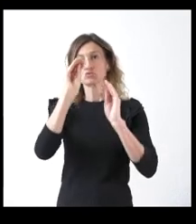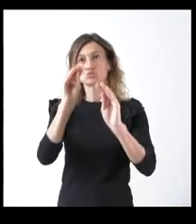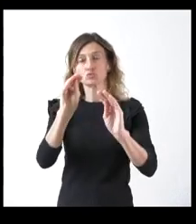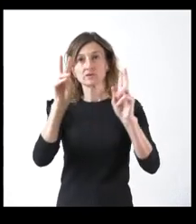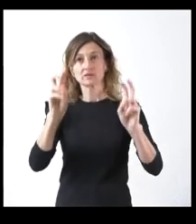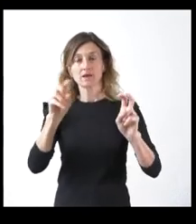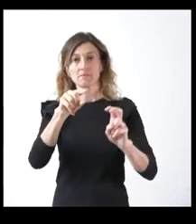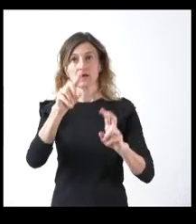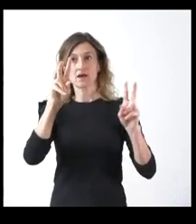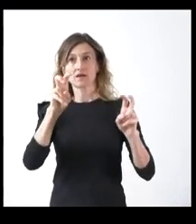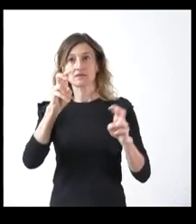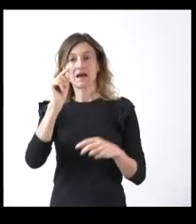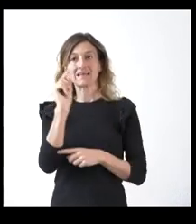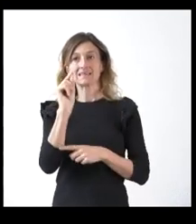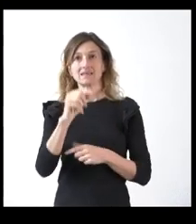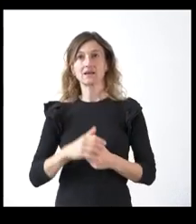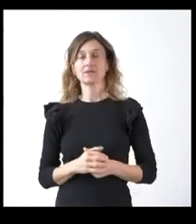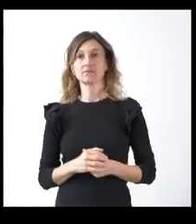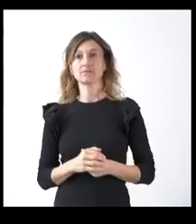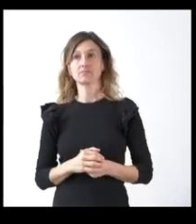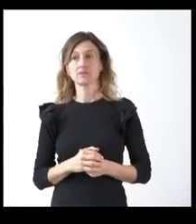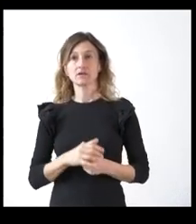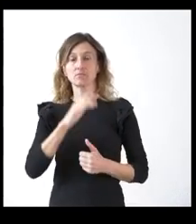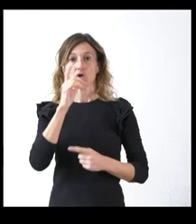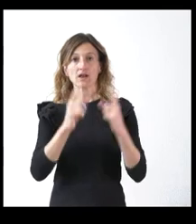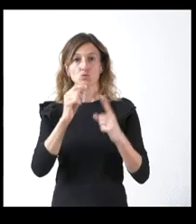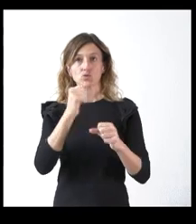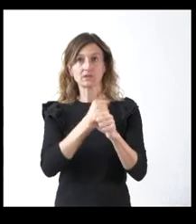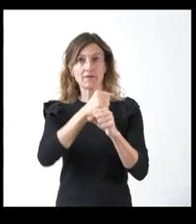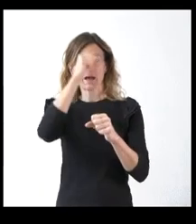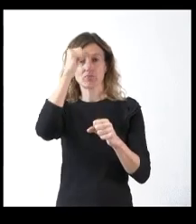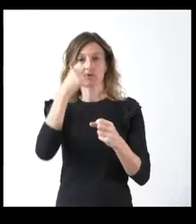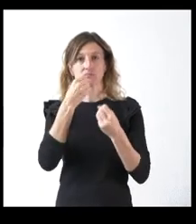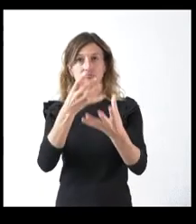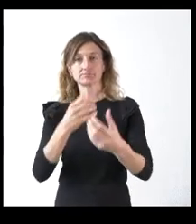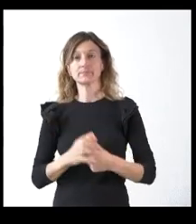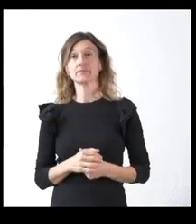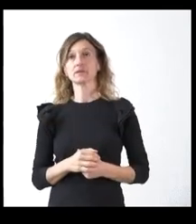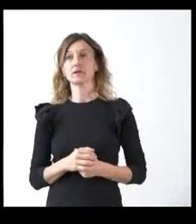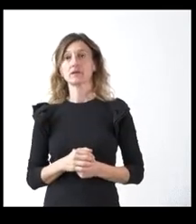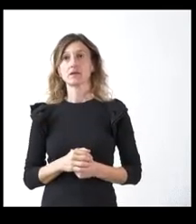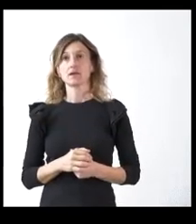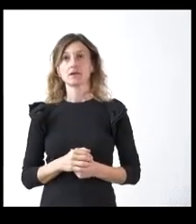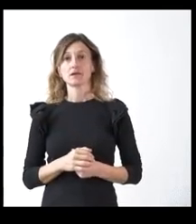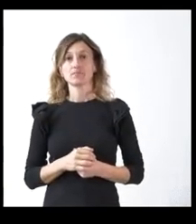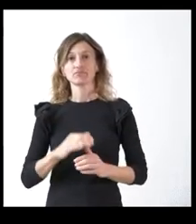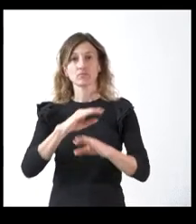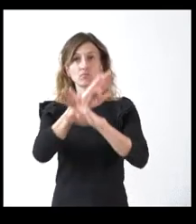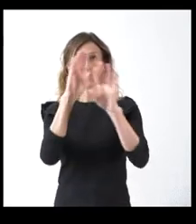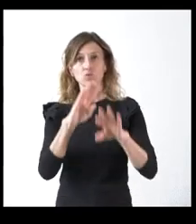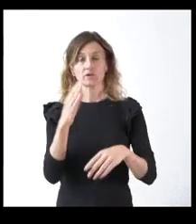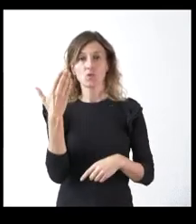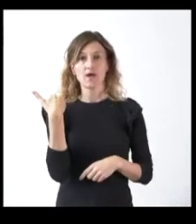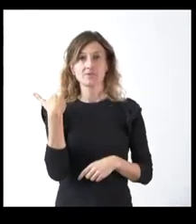respecto a esta crítica que lanzaban algunos trabajadores Y por último ayer publicamos